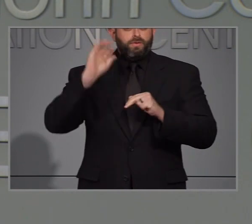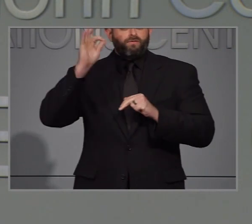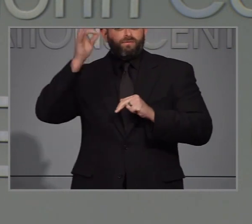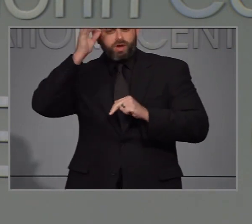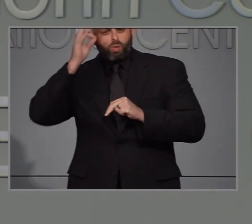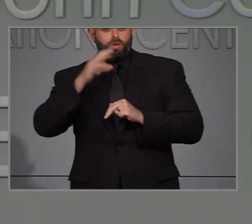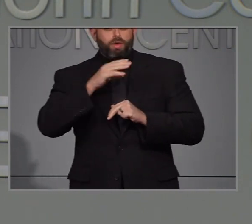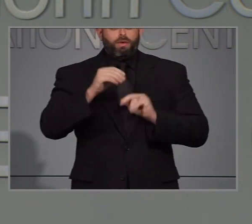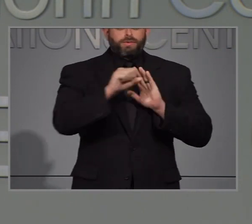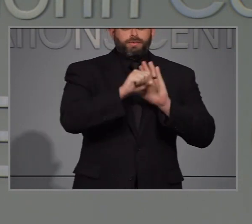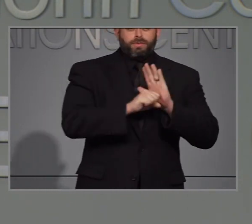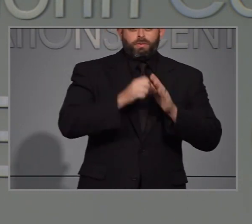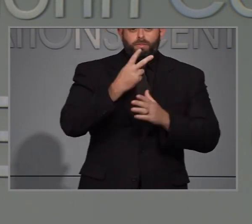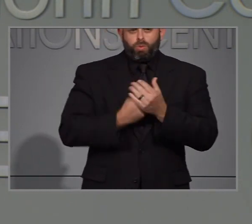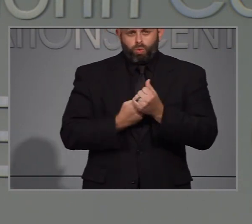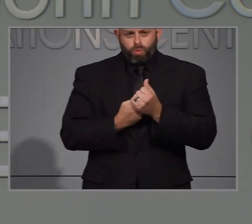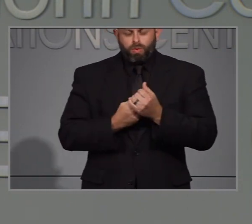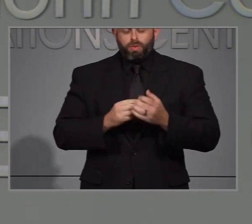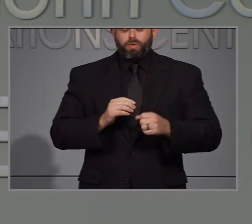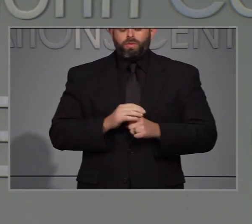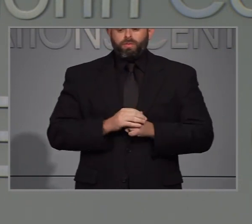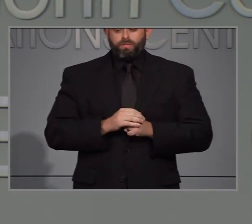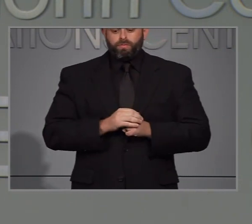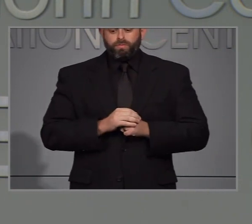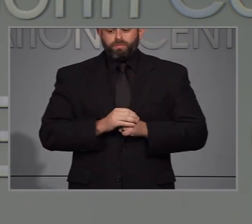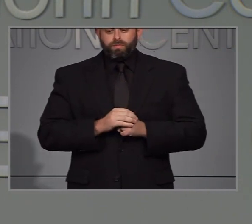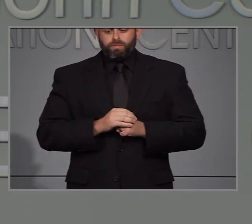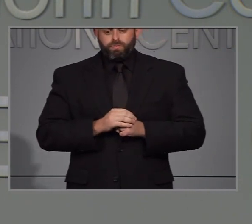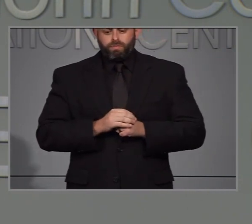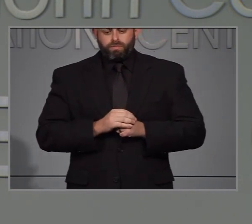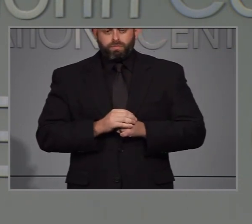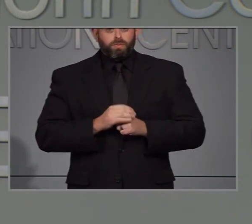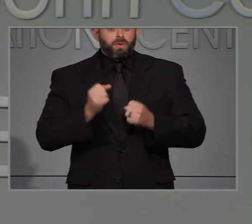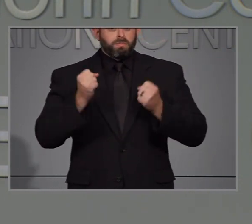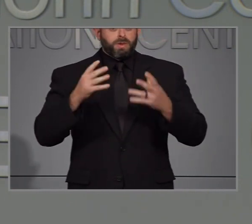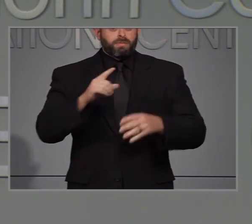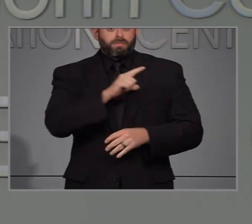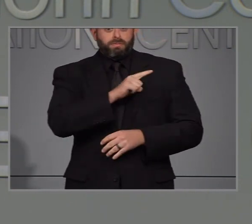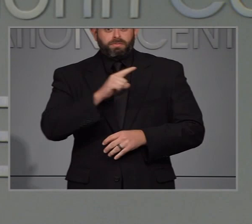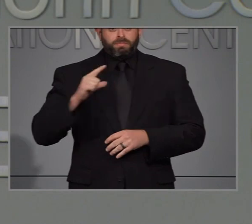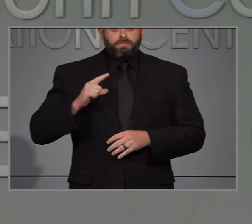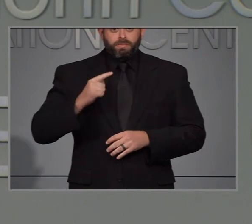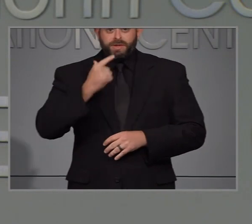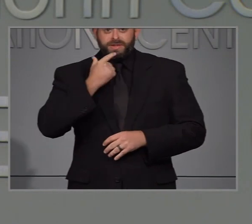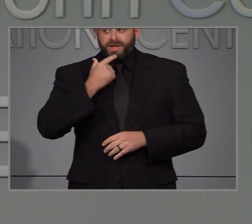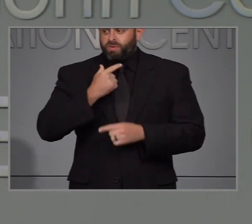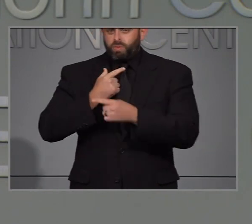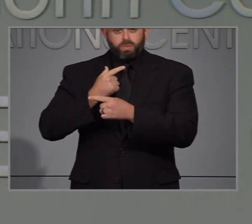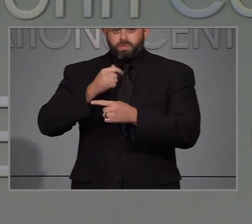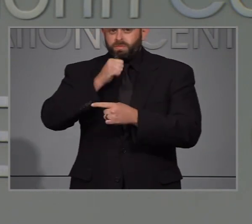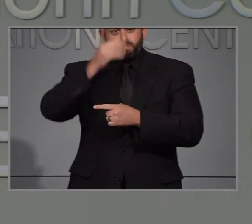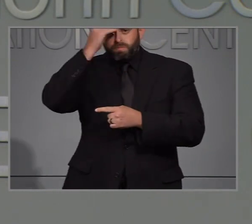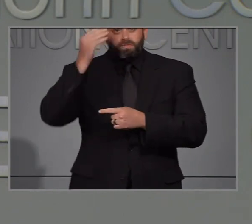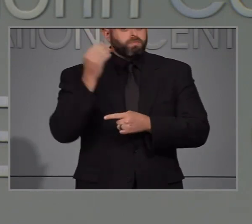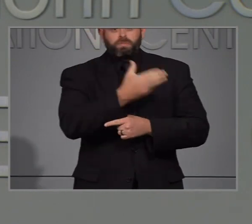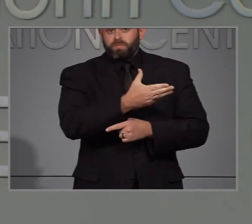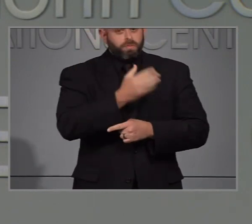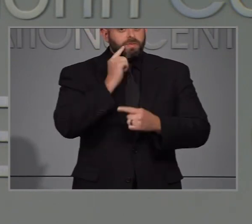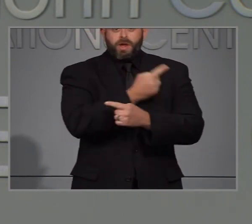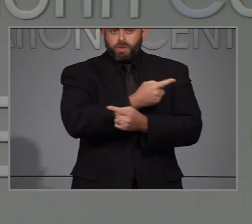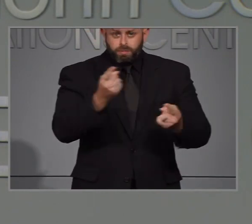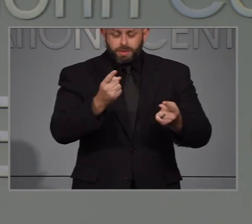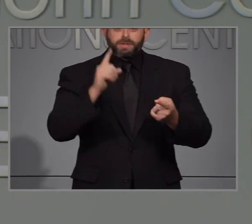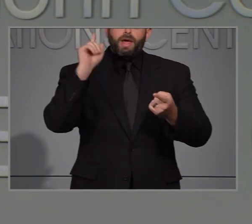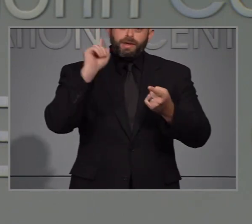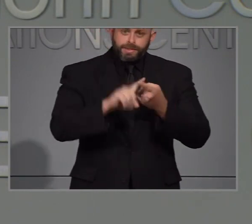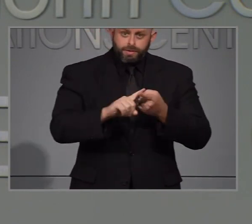trabajo, oficinas de gobierno estatal y federal. Los legisladores no